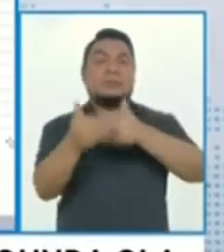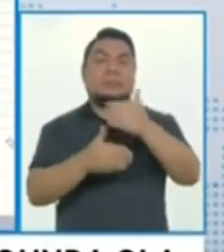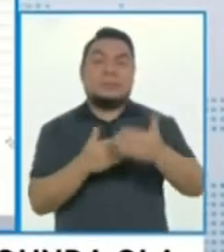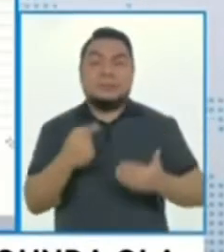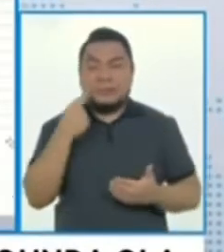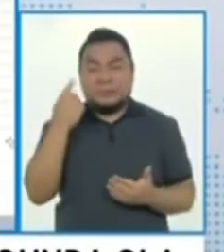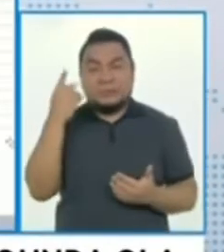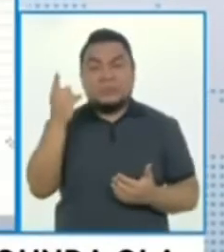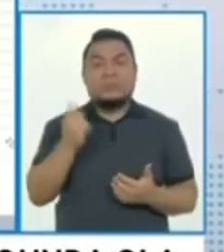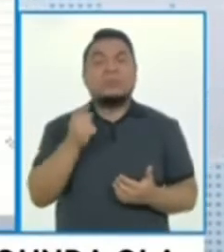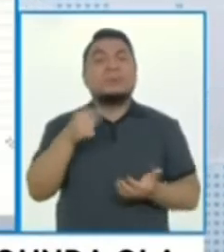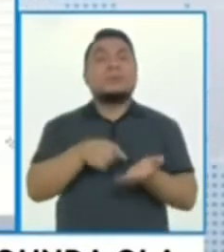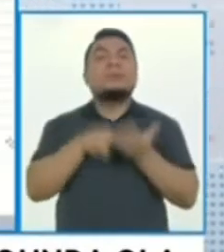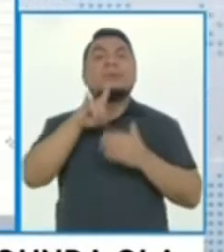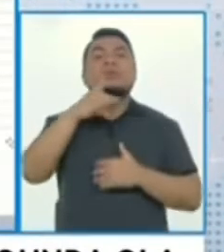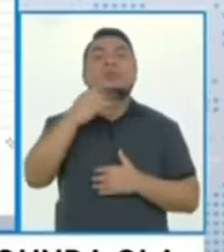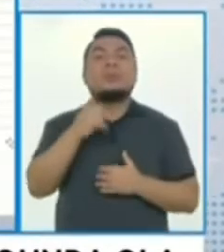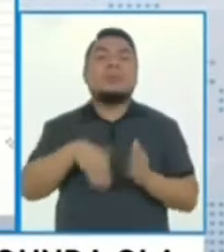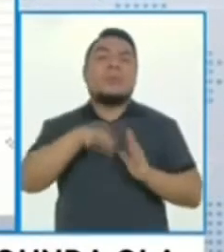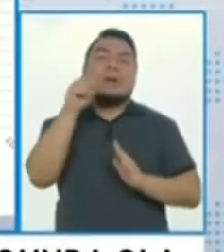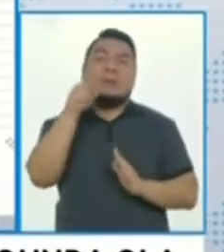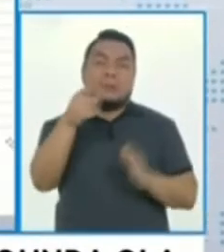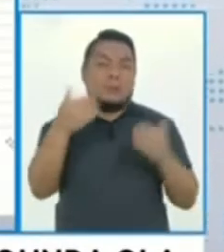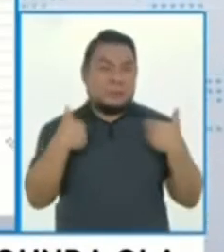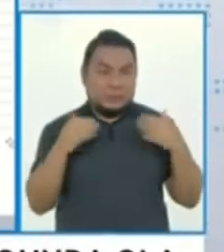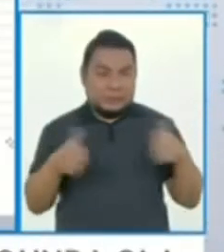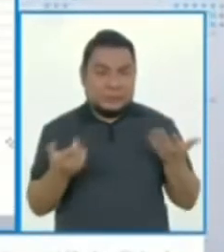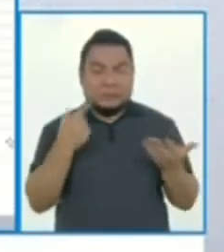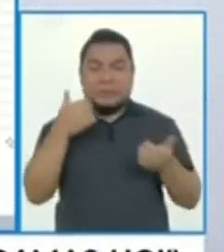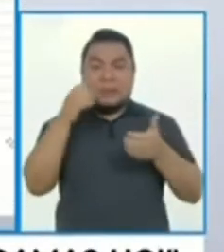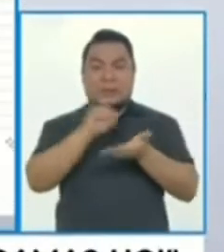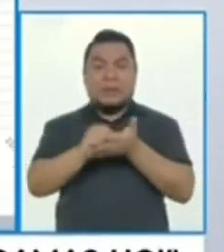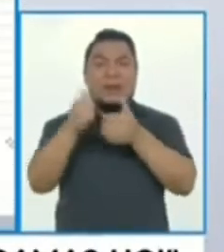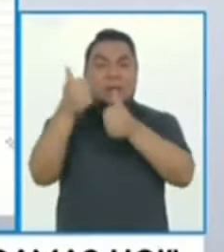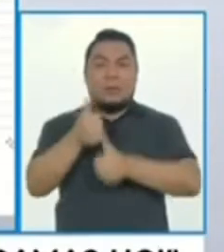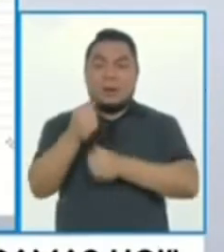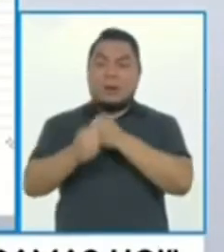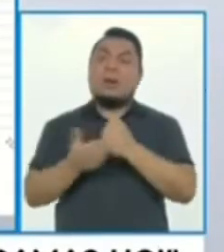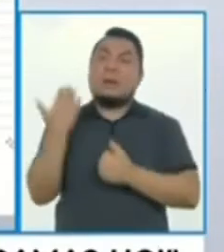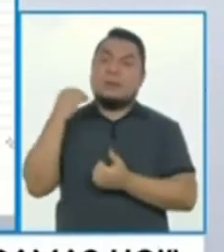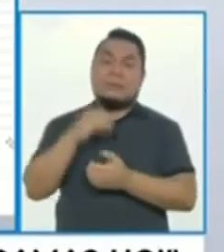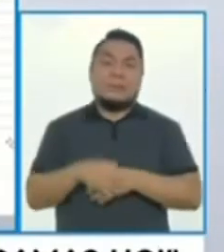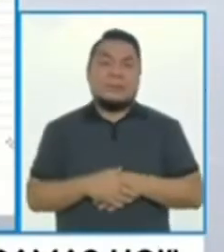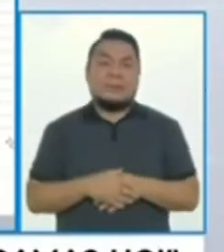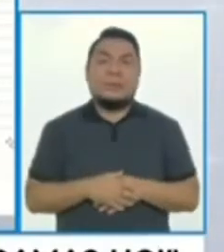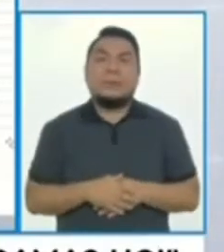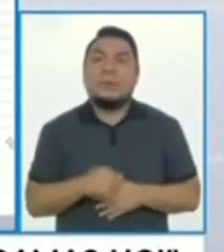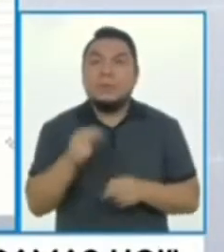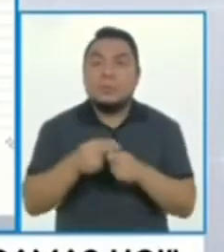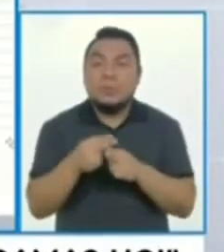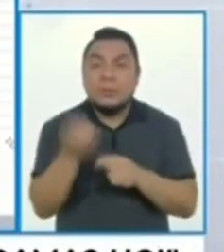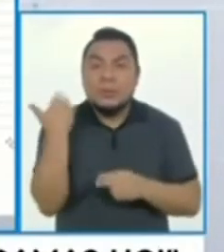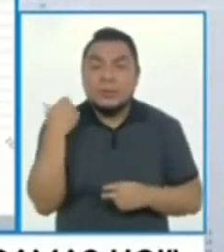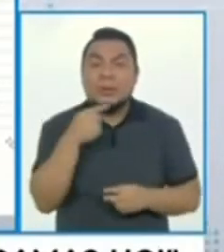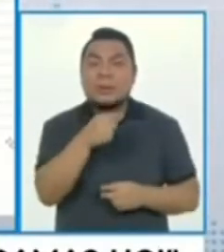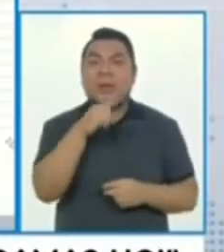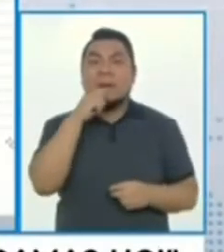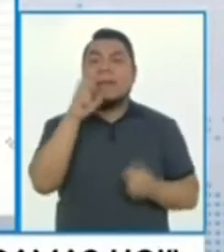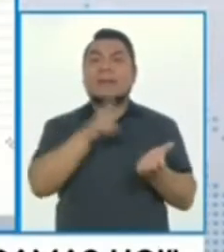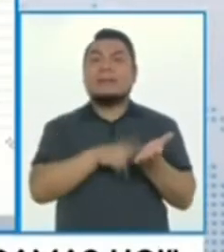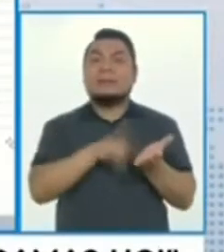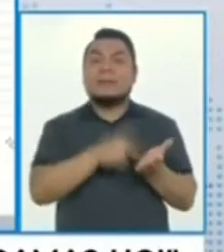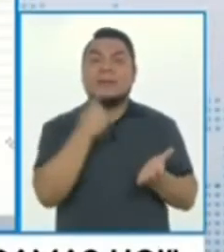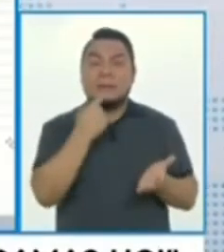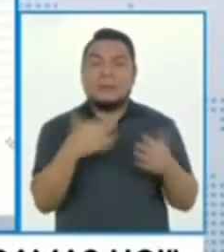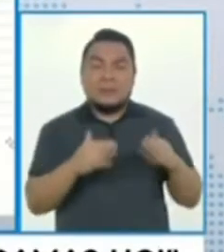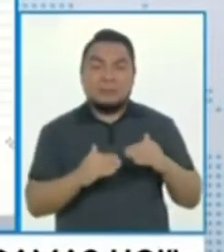la demanda de camas UCI es mucho mayor a la que tuvimos en el mes de agosto del año pasado. Hace pocos días, sí. Salud nos hablaba incluso